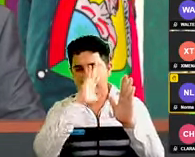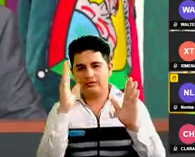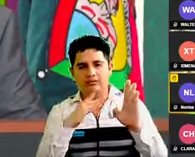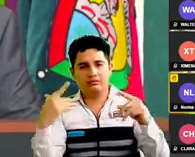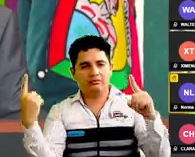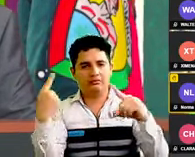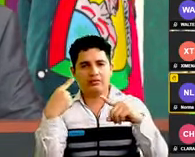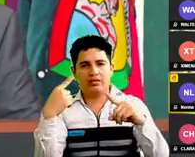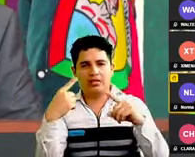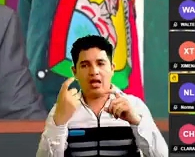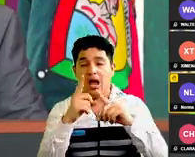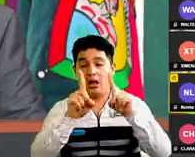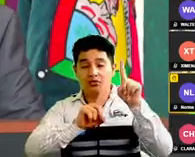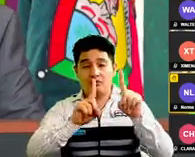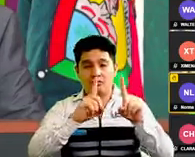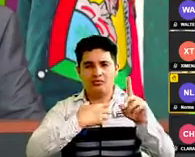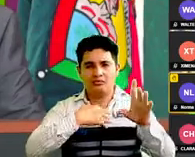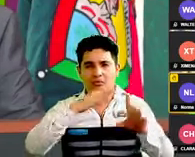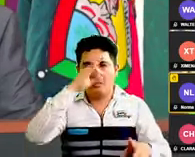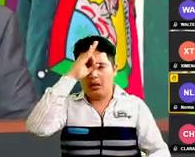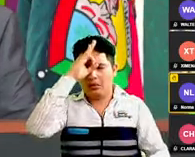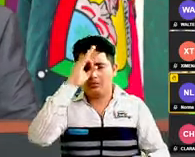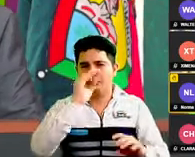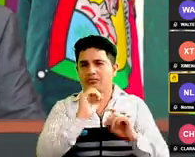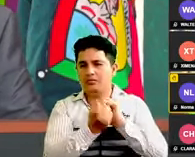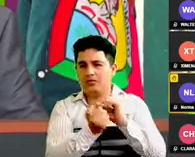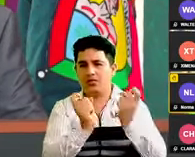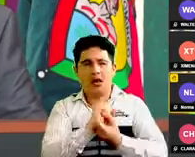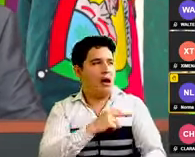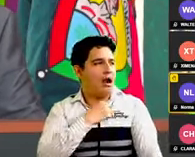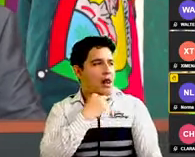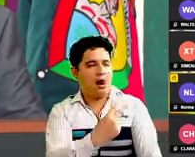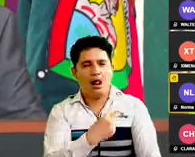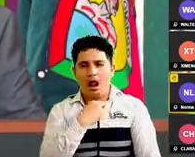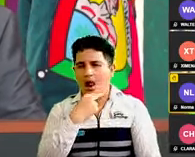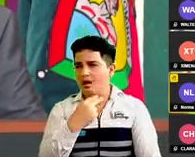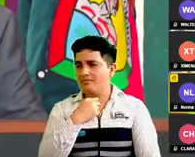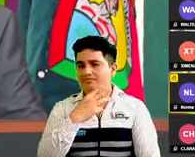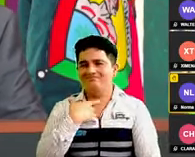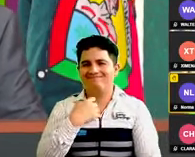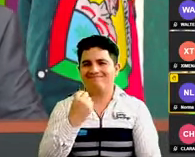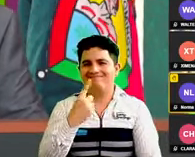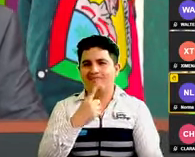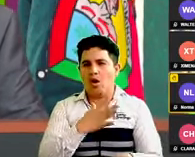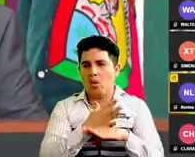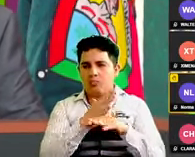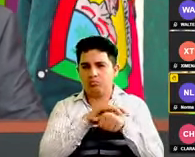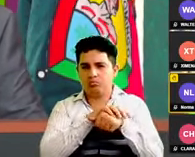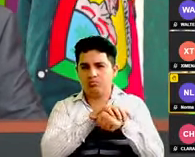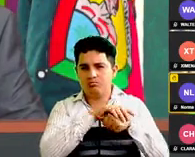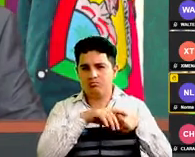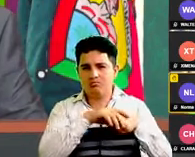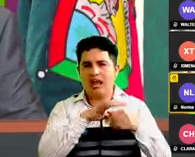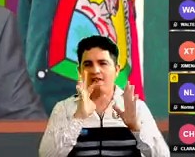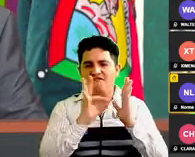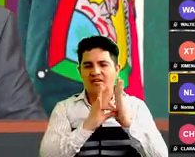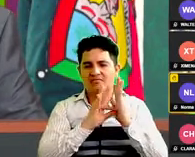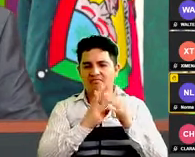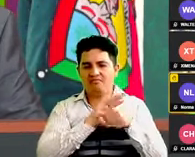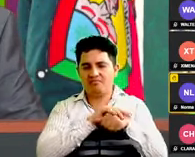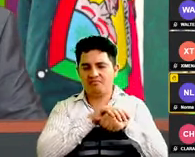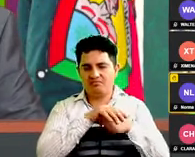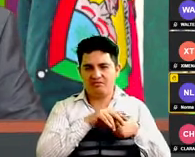duda a algunos que de pronto hablan o se escudan atrás de las redes